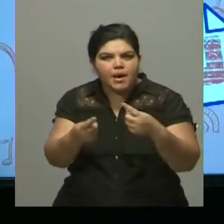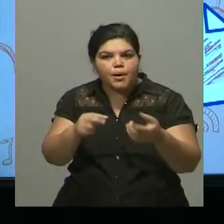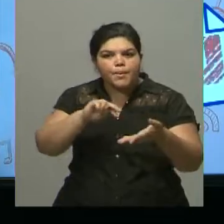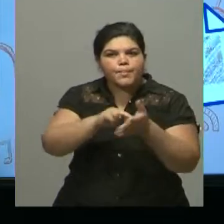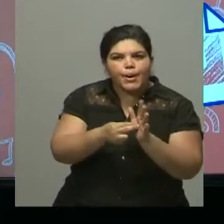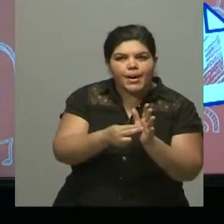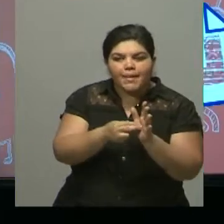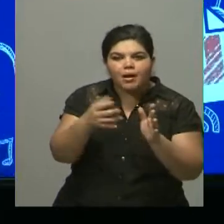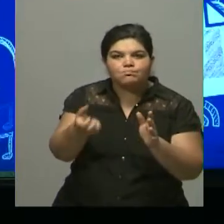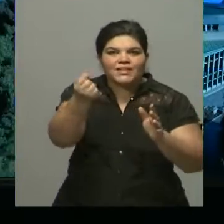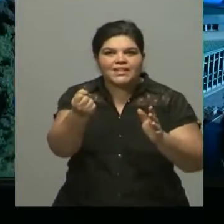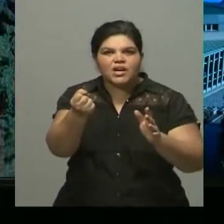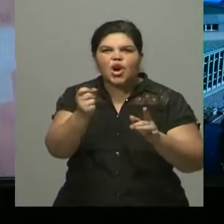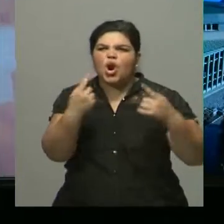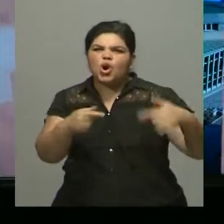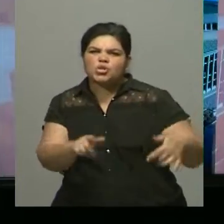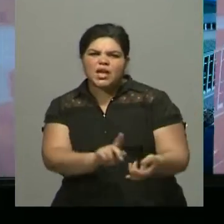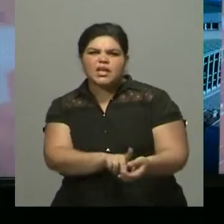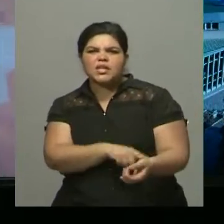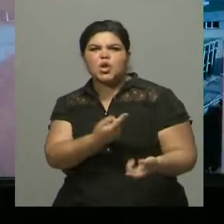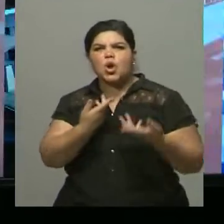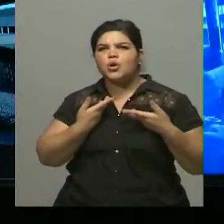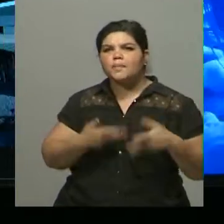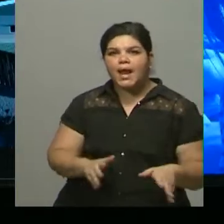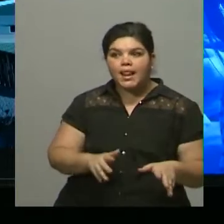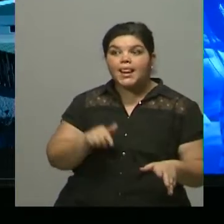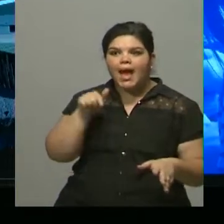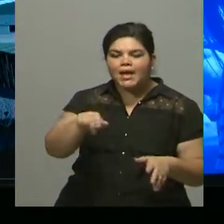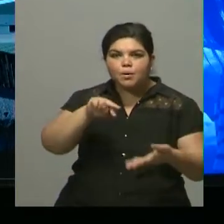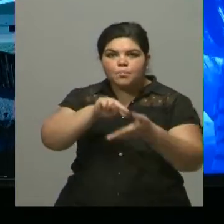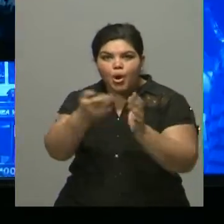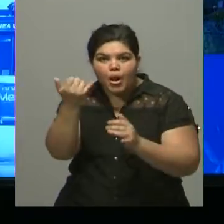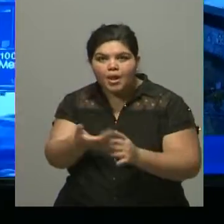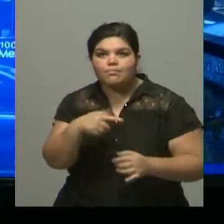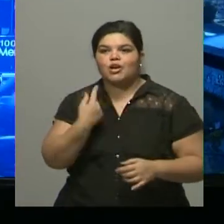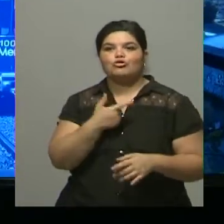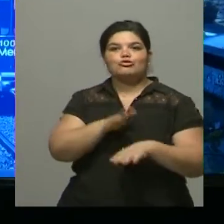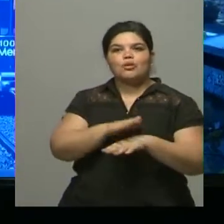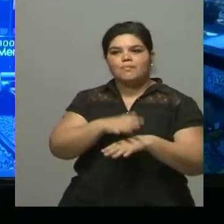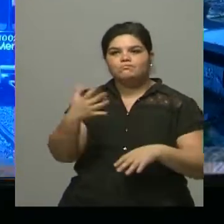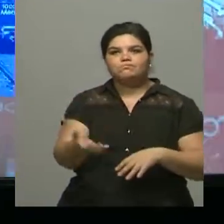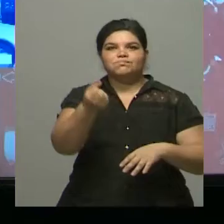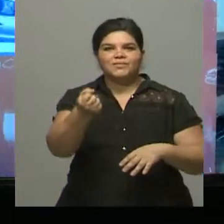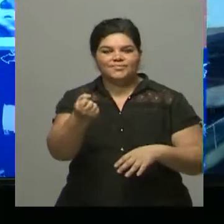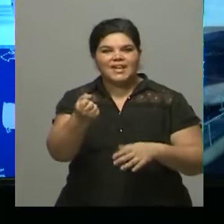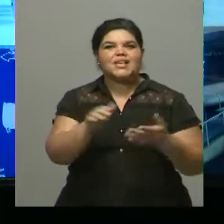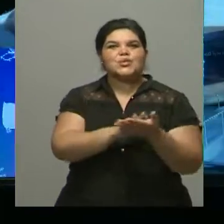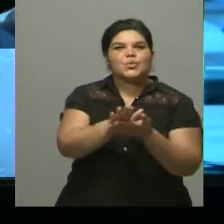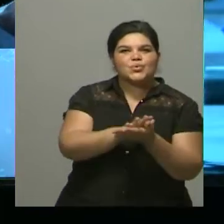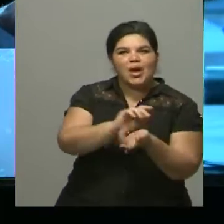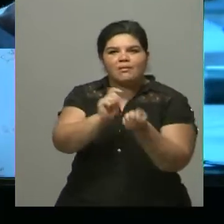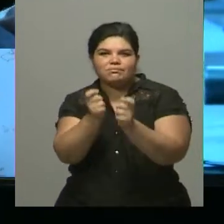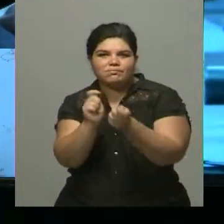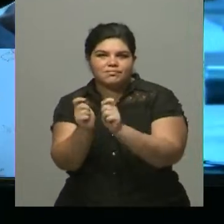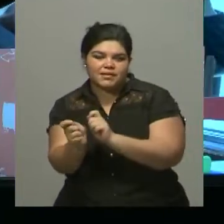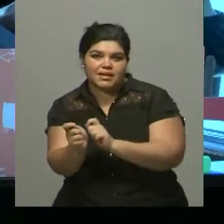como naturalizado, como dado, y incomodar un poco ante esa situación. Y eso hay distintas herramientas como